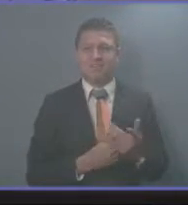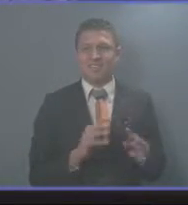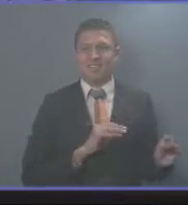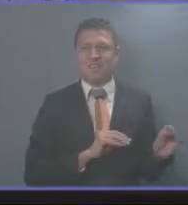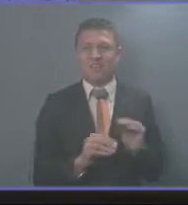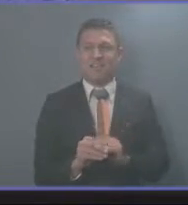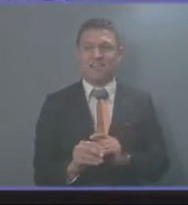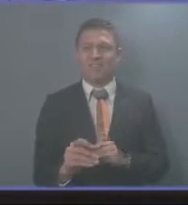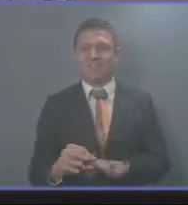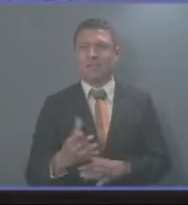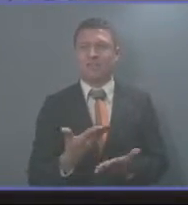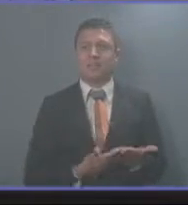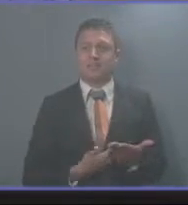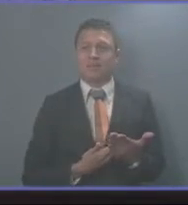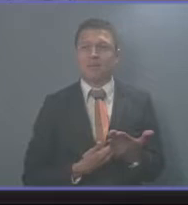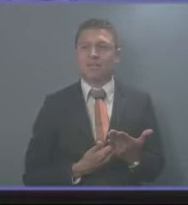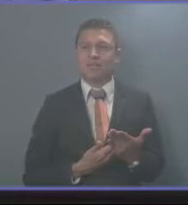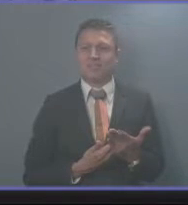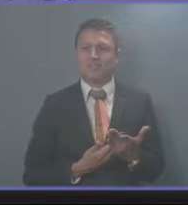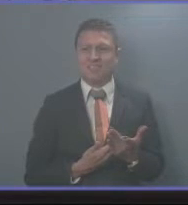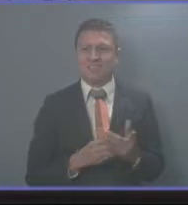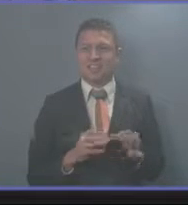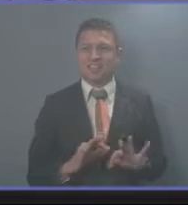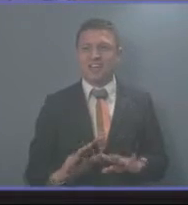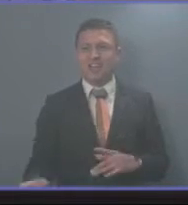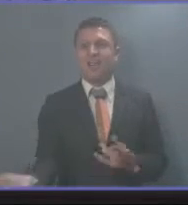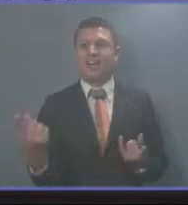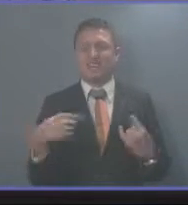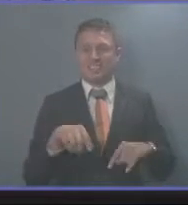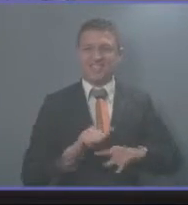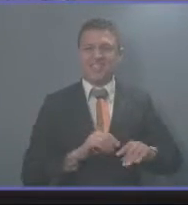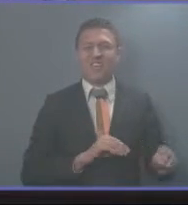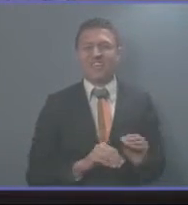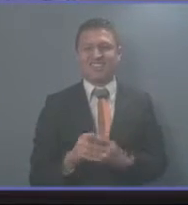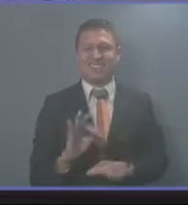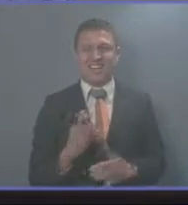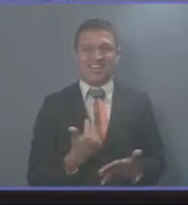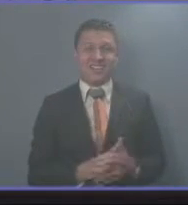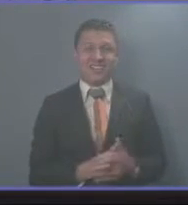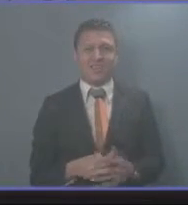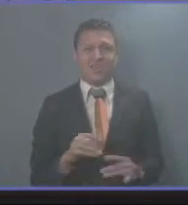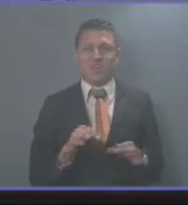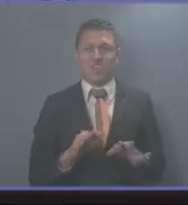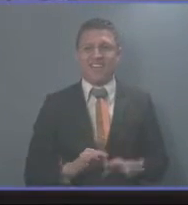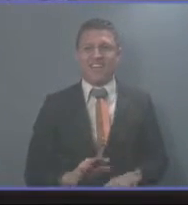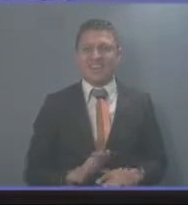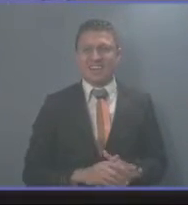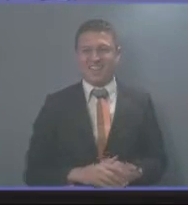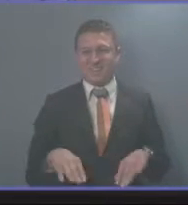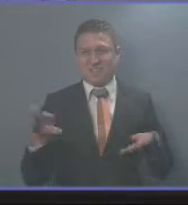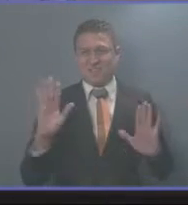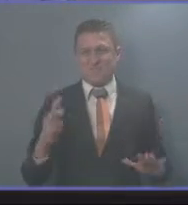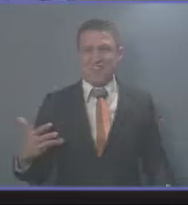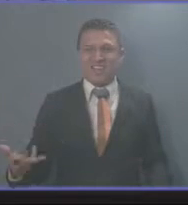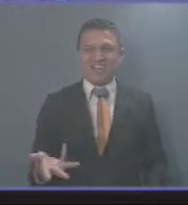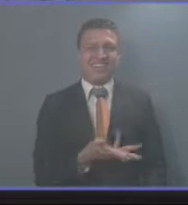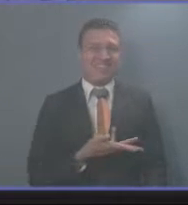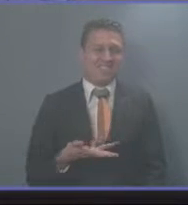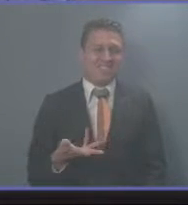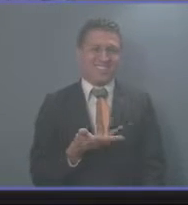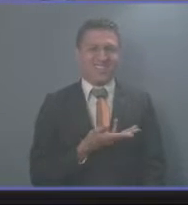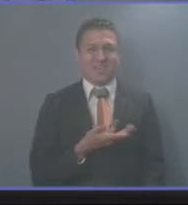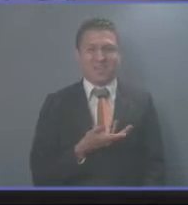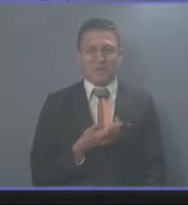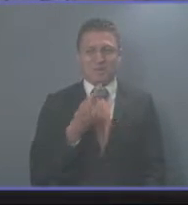ejercicio fiscal 2020 los recursos necesarios para construir la infraestructura vial necesaria que de la carretera del Dulce Nombre de